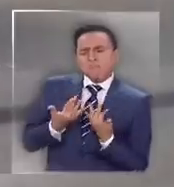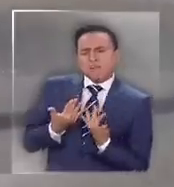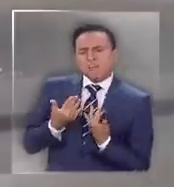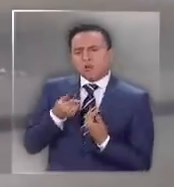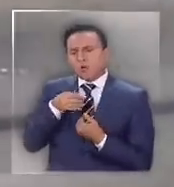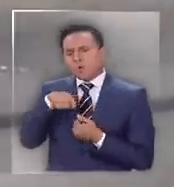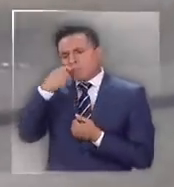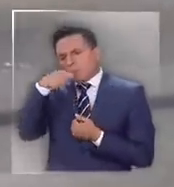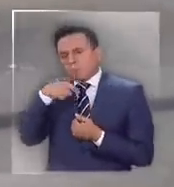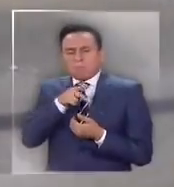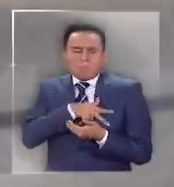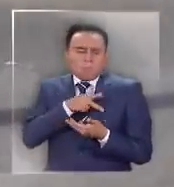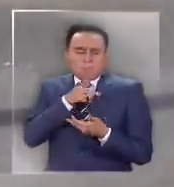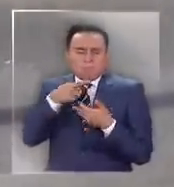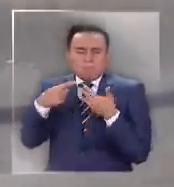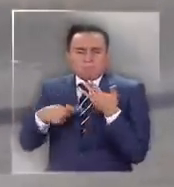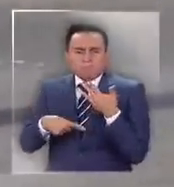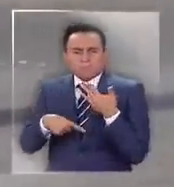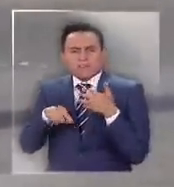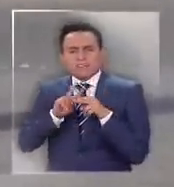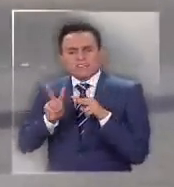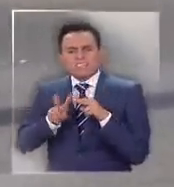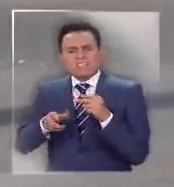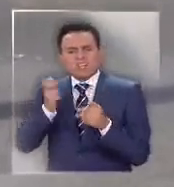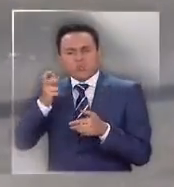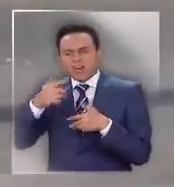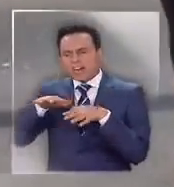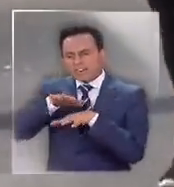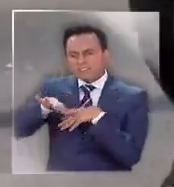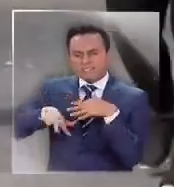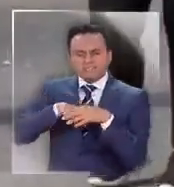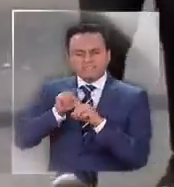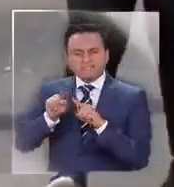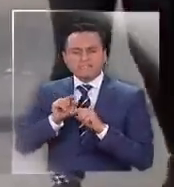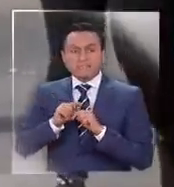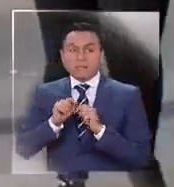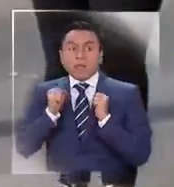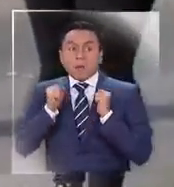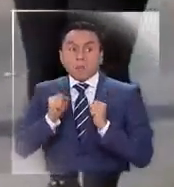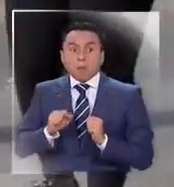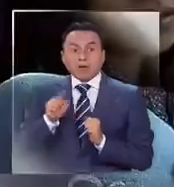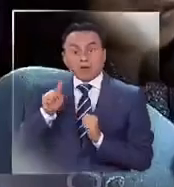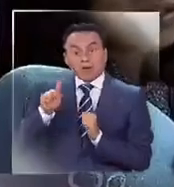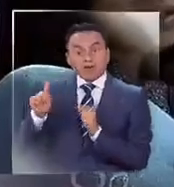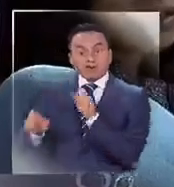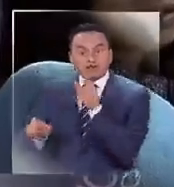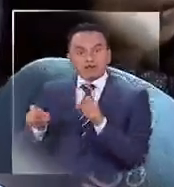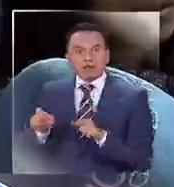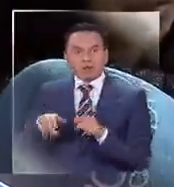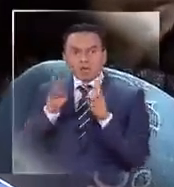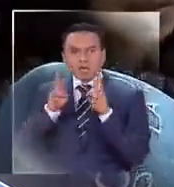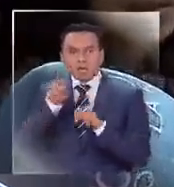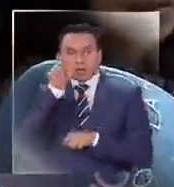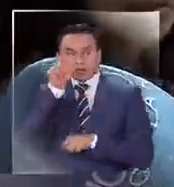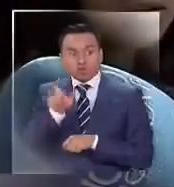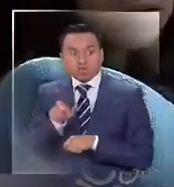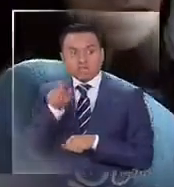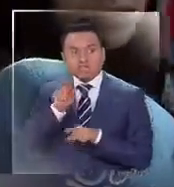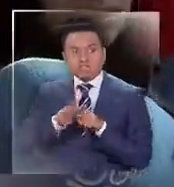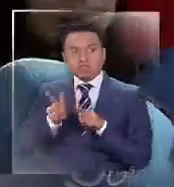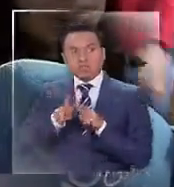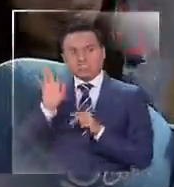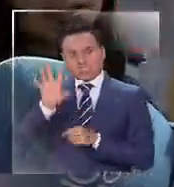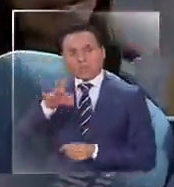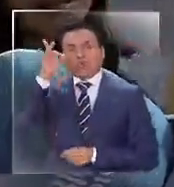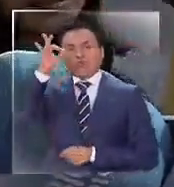tomando y drogándose. O sea, entonces, solamente a general delincuencia. Claro, a general delincuencia, así que puede que sea en uno de esos. Ojalá que la persona que lo haya hecho lo